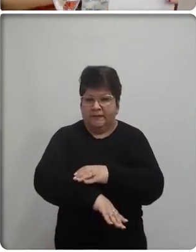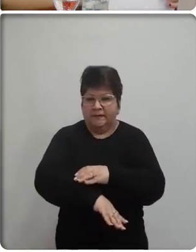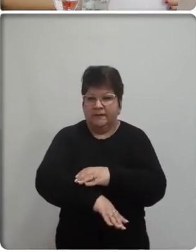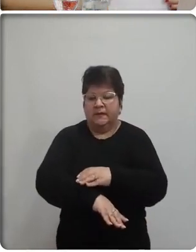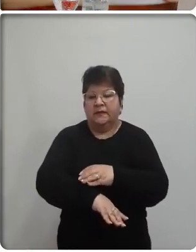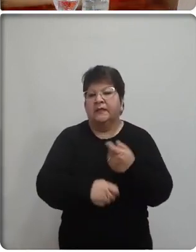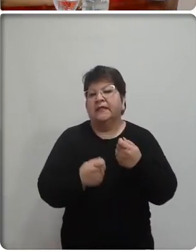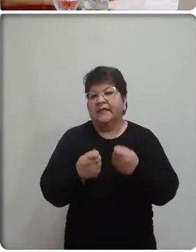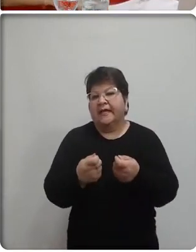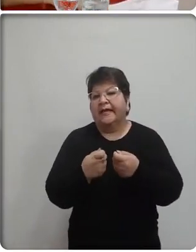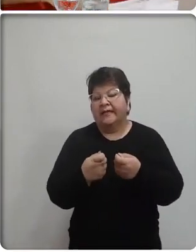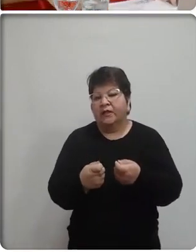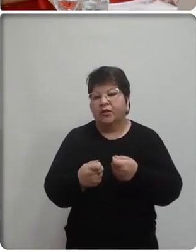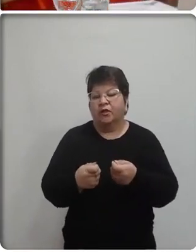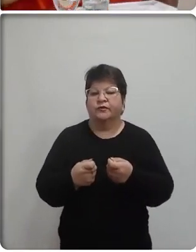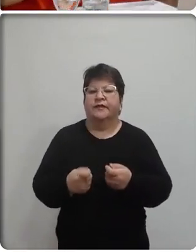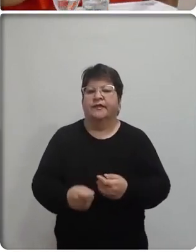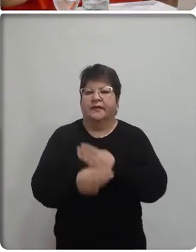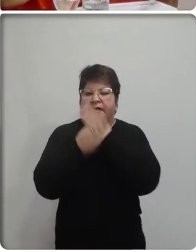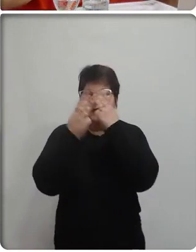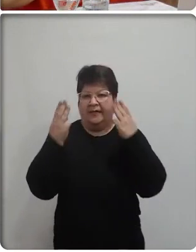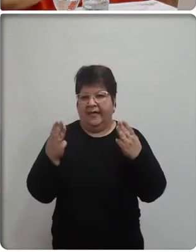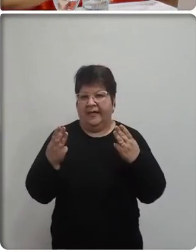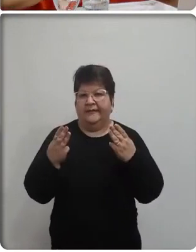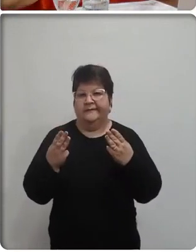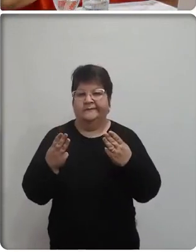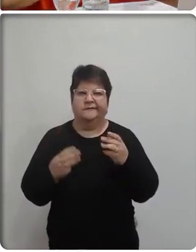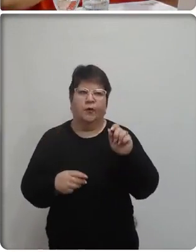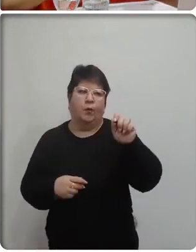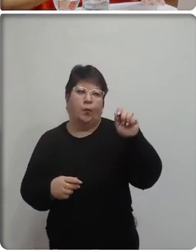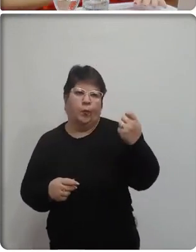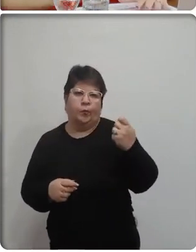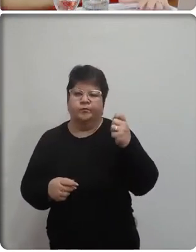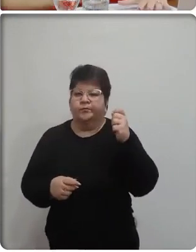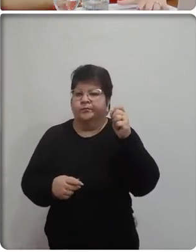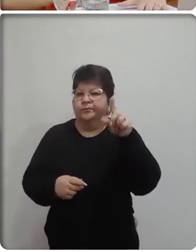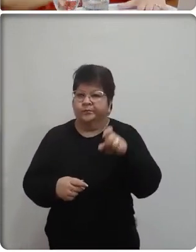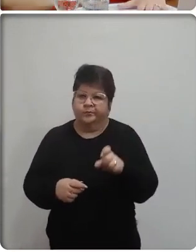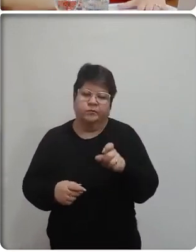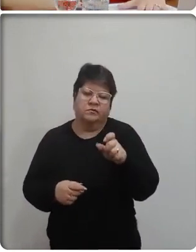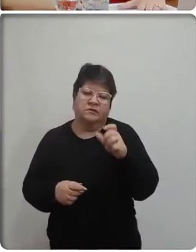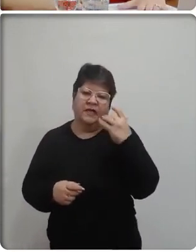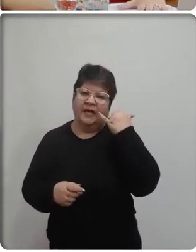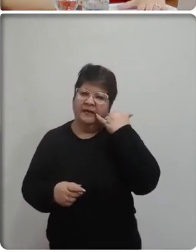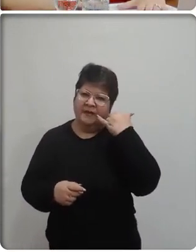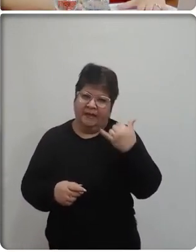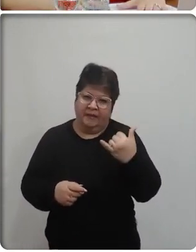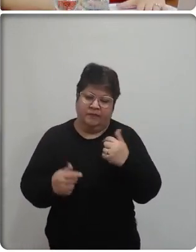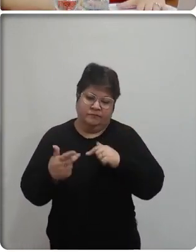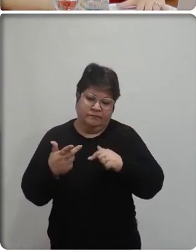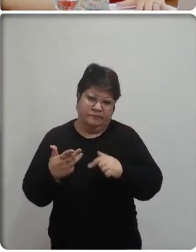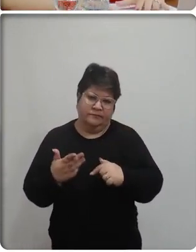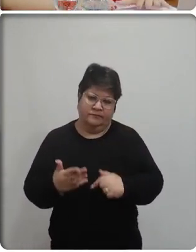que se prorratean de lo que es UTO, Seantel, gastos municipales y todo lo demás.